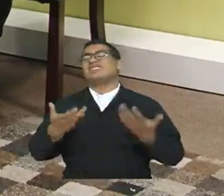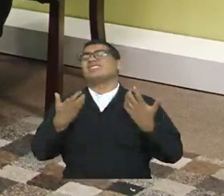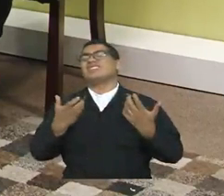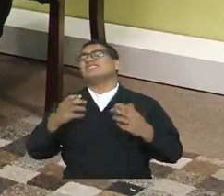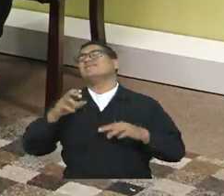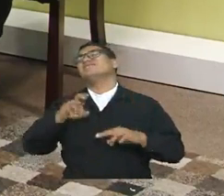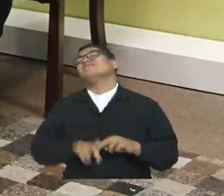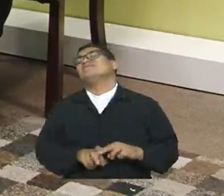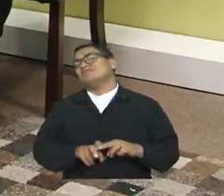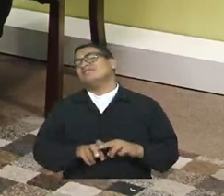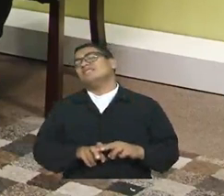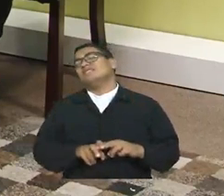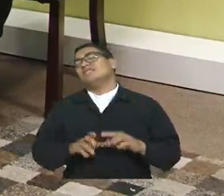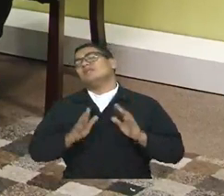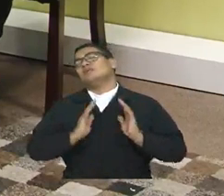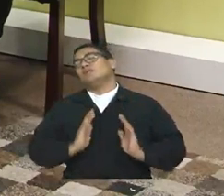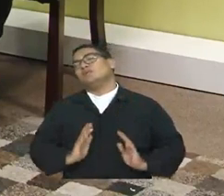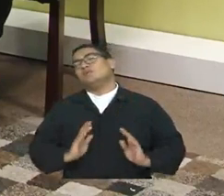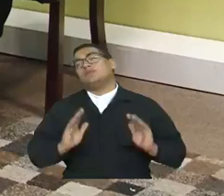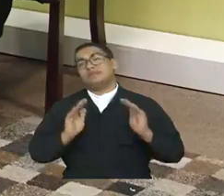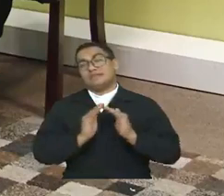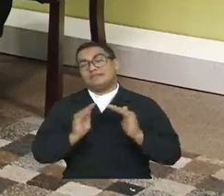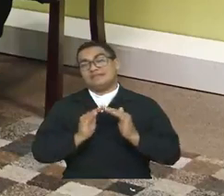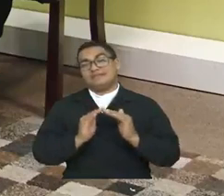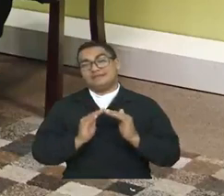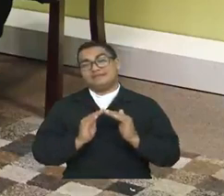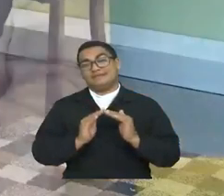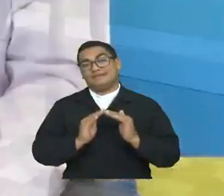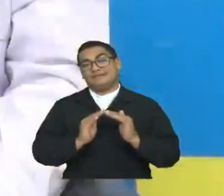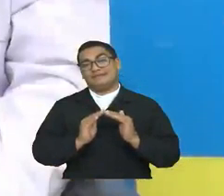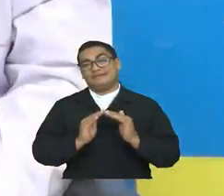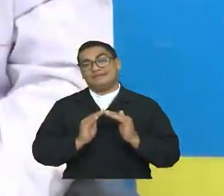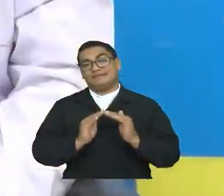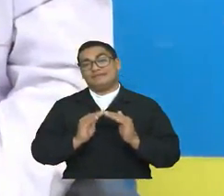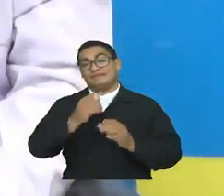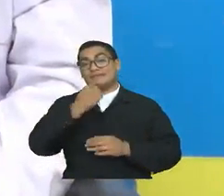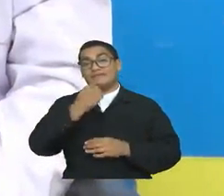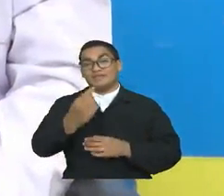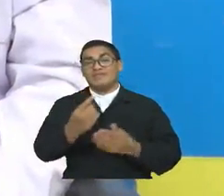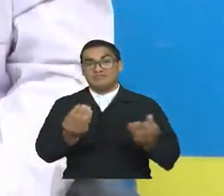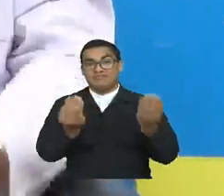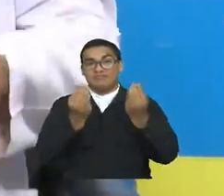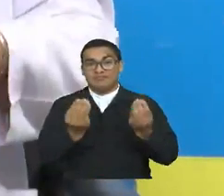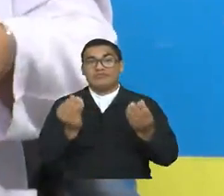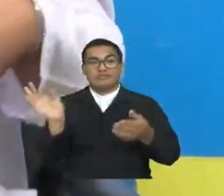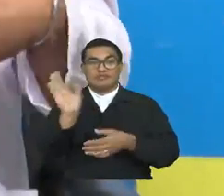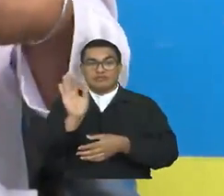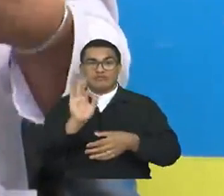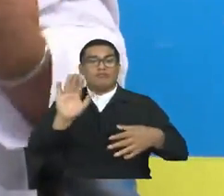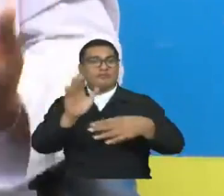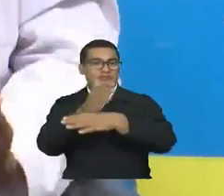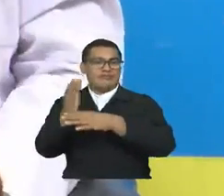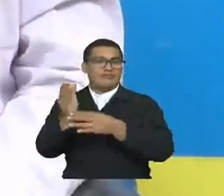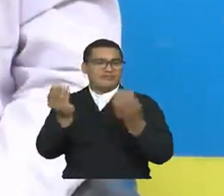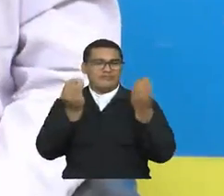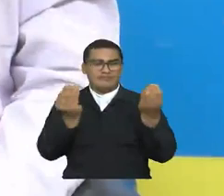estar sentado en su casa. Pero es que tenemos que valorar, es cierto, hay muchas formas de trabajar, ¿viste?